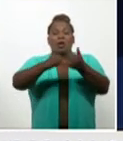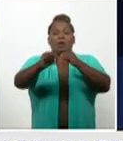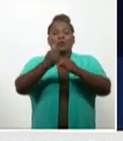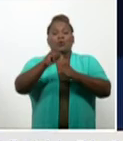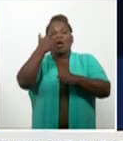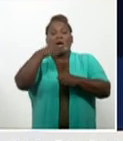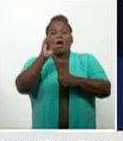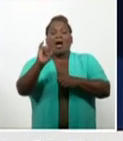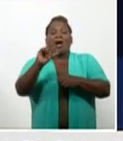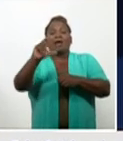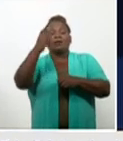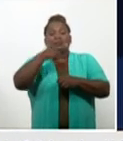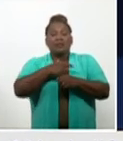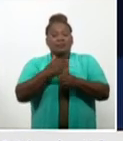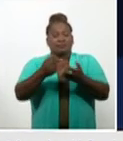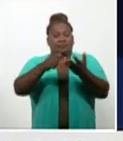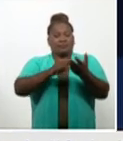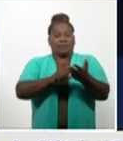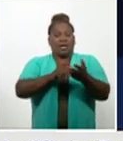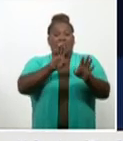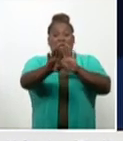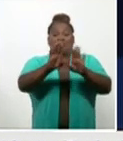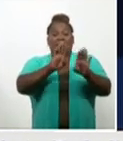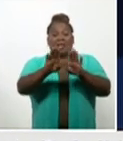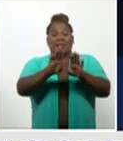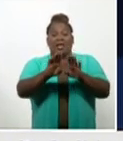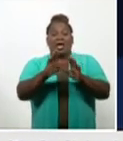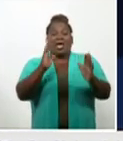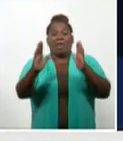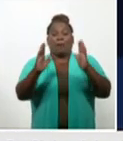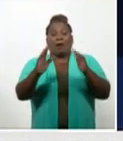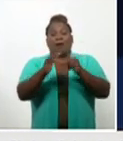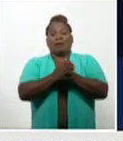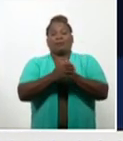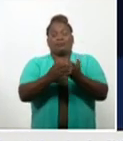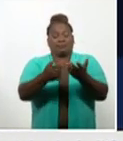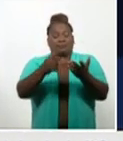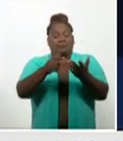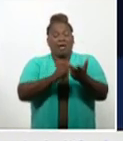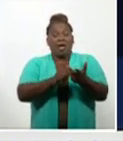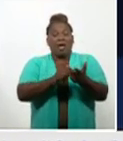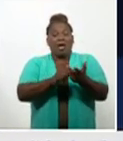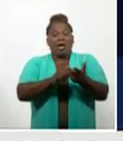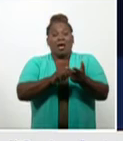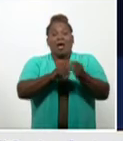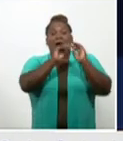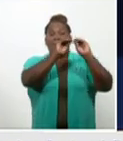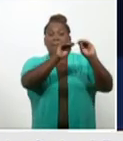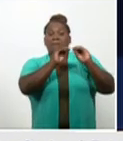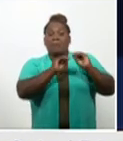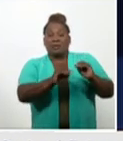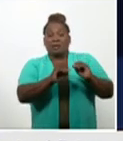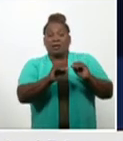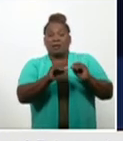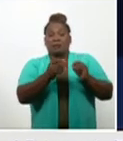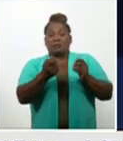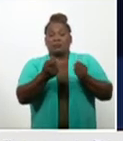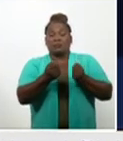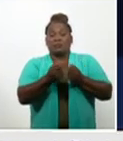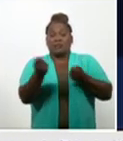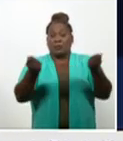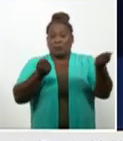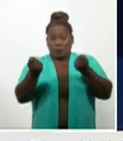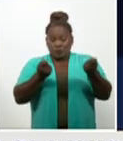AICA, ahí está la tienda La Época, ahí está la base de almacenes, que también ha